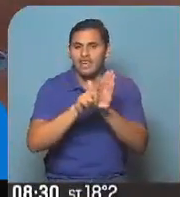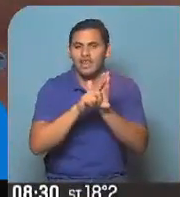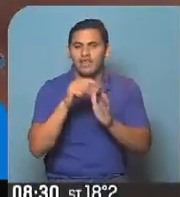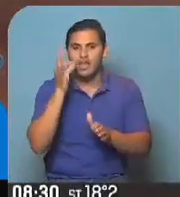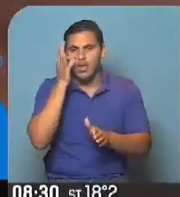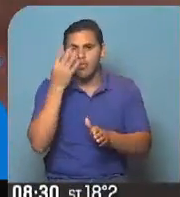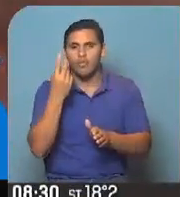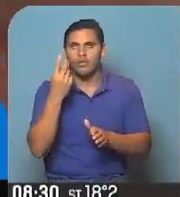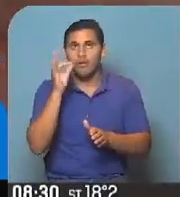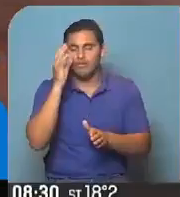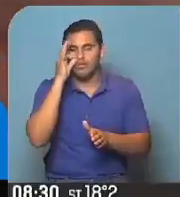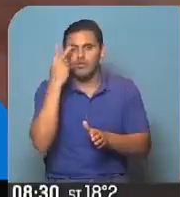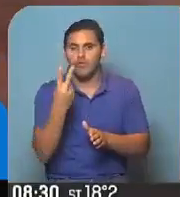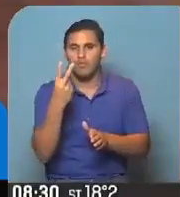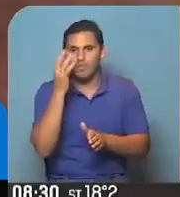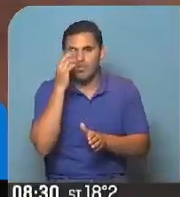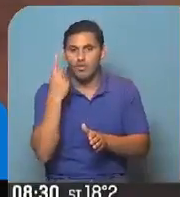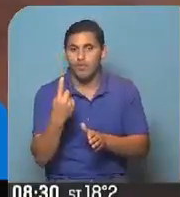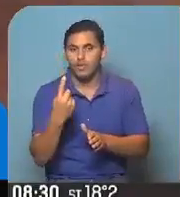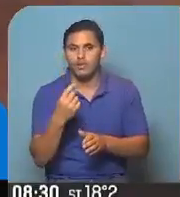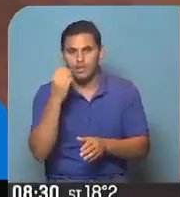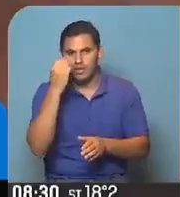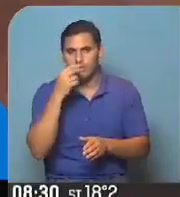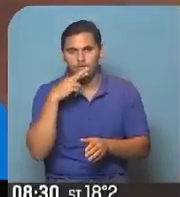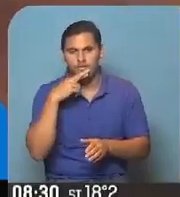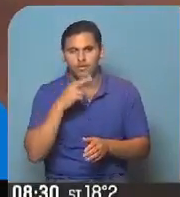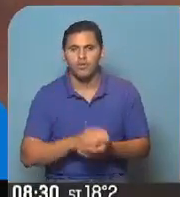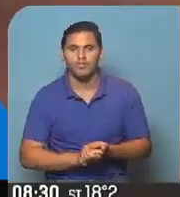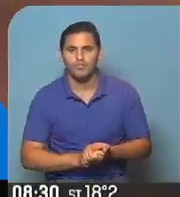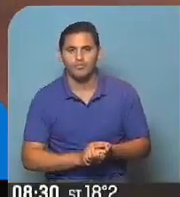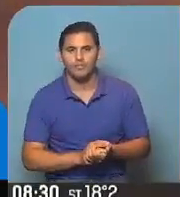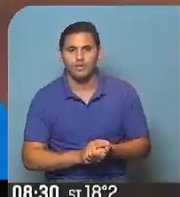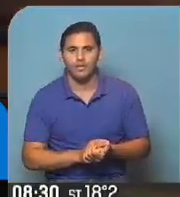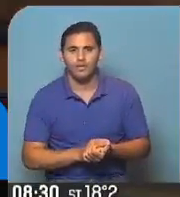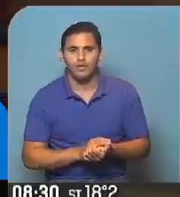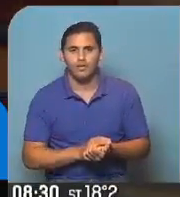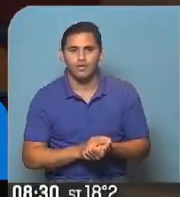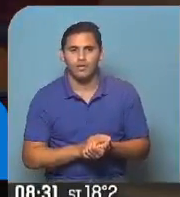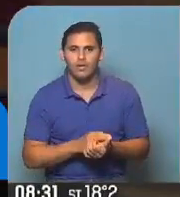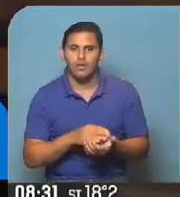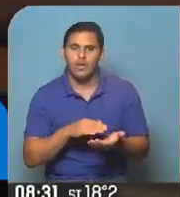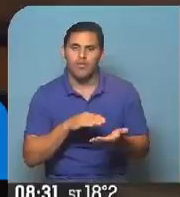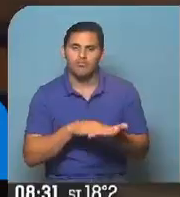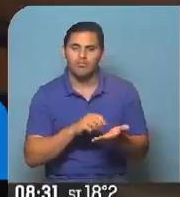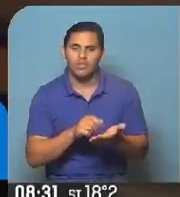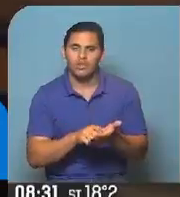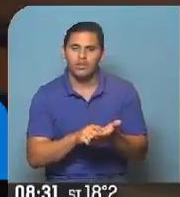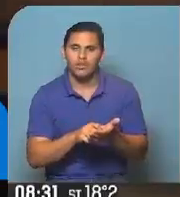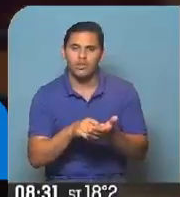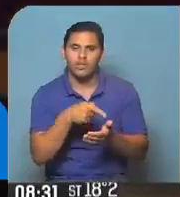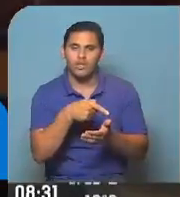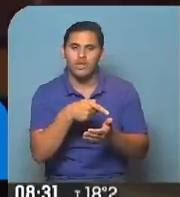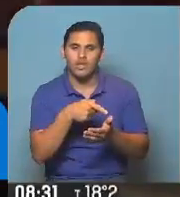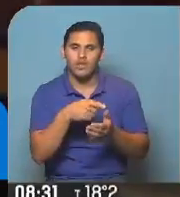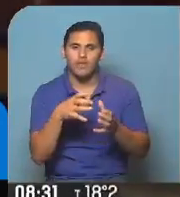argentina estar en concordancia con lo que está planteando el fondo monetario para bajar del presupuesto tiene que estar en línea con lo que se